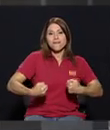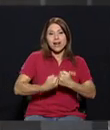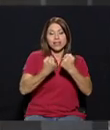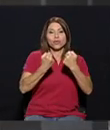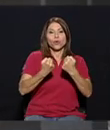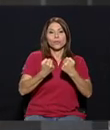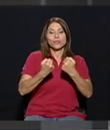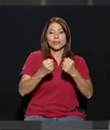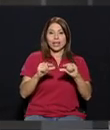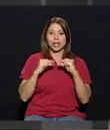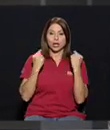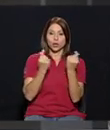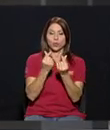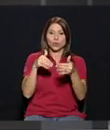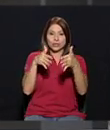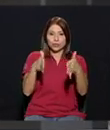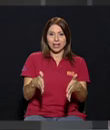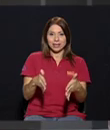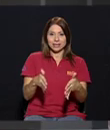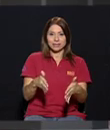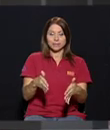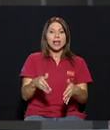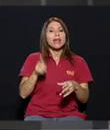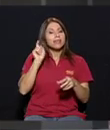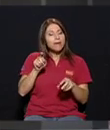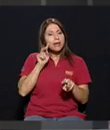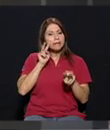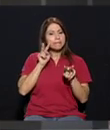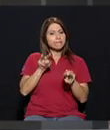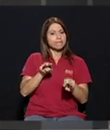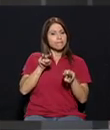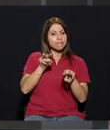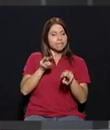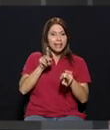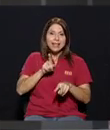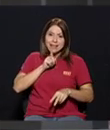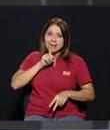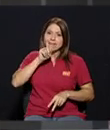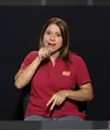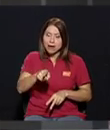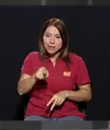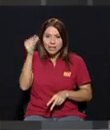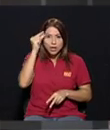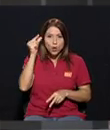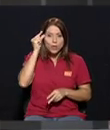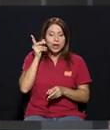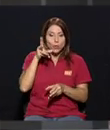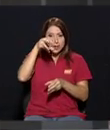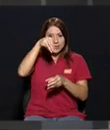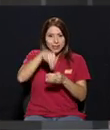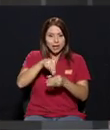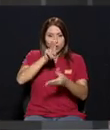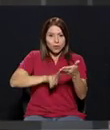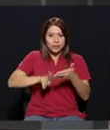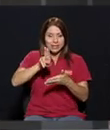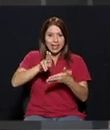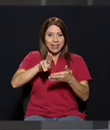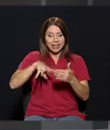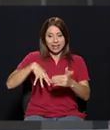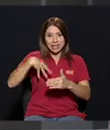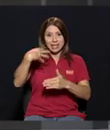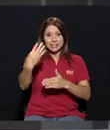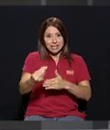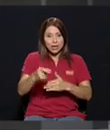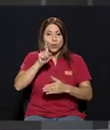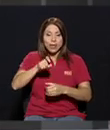movimiento estudiantil desde su autonomía estudiantil es velar que se cumpla efectivamente esta autonomía del gobierno interno de la universidad y